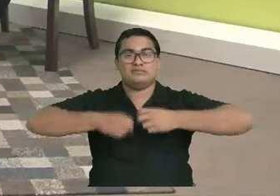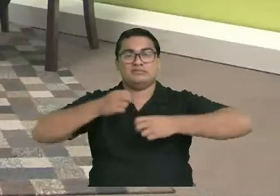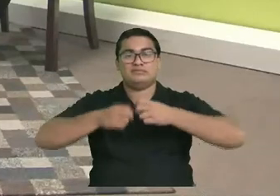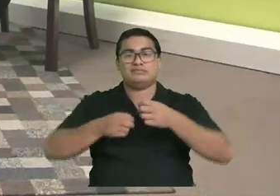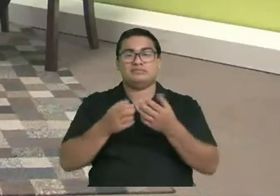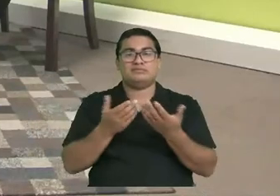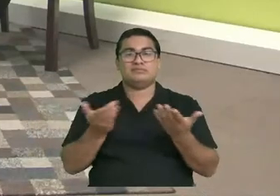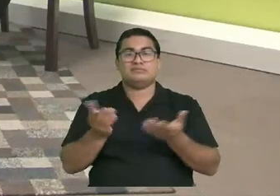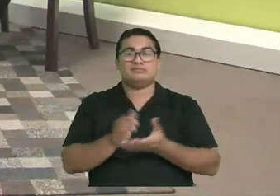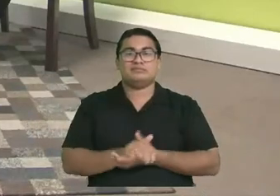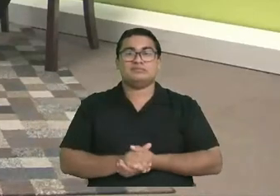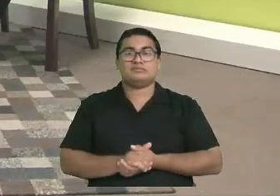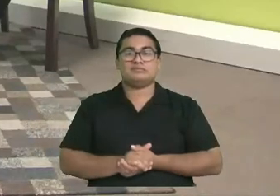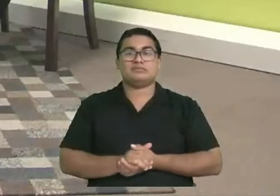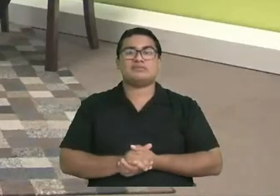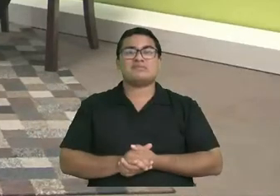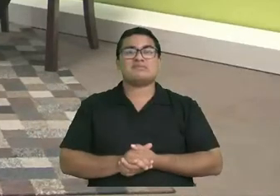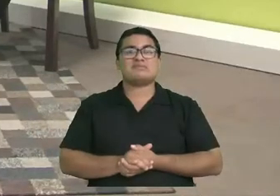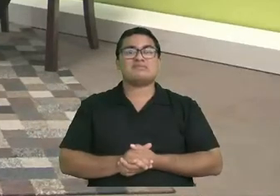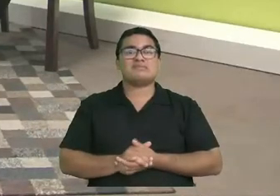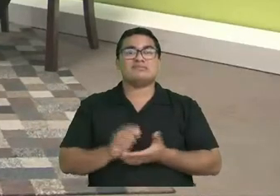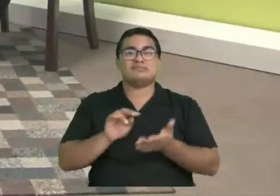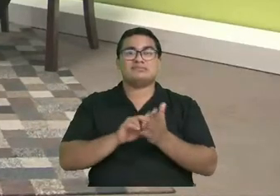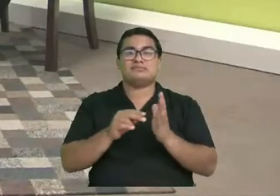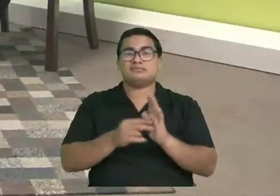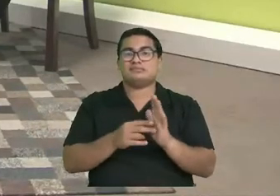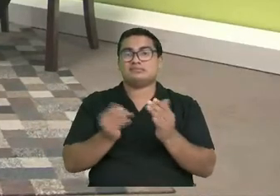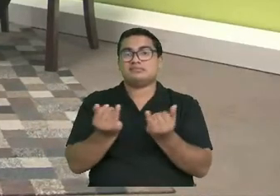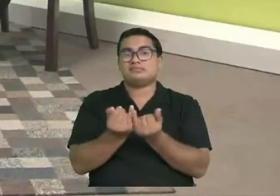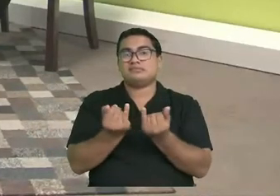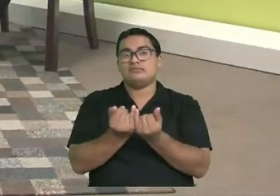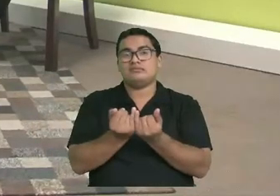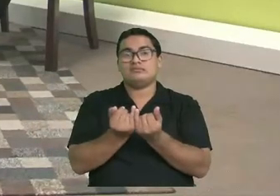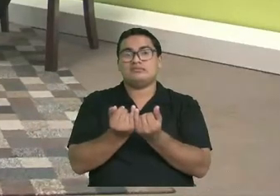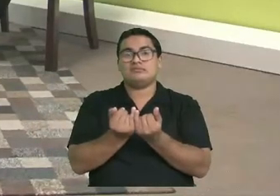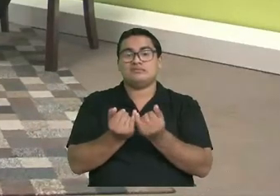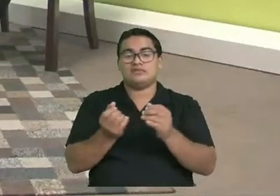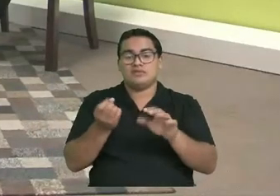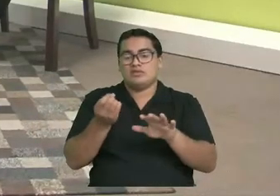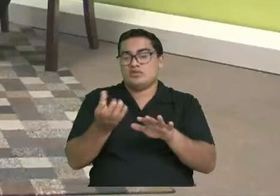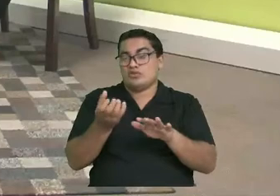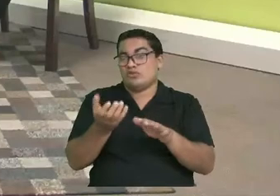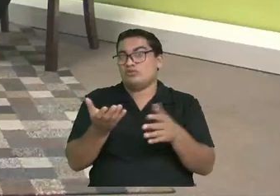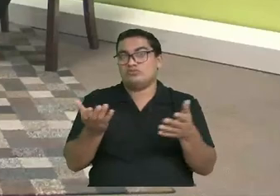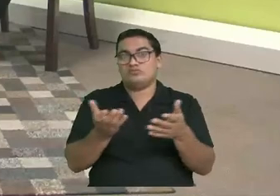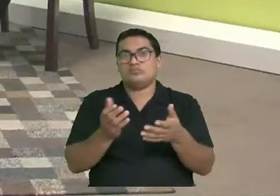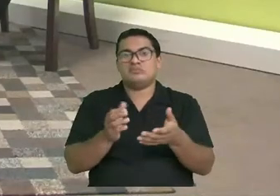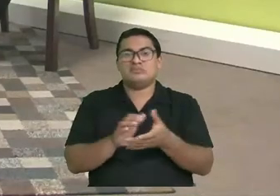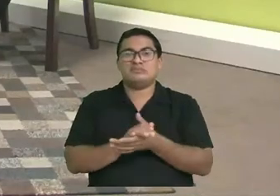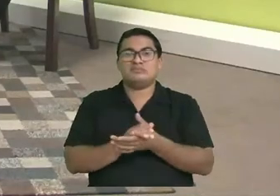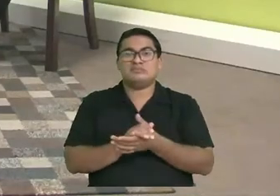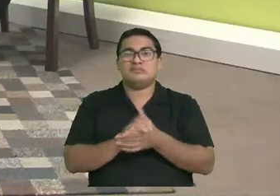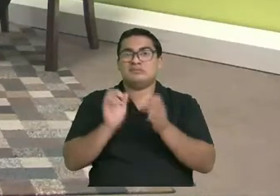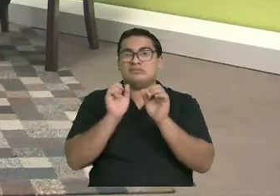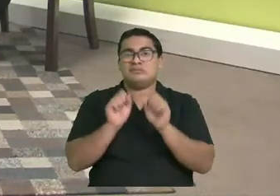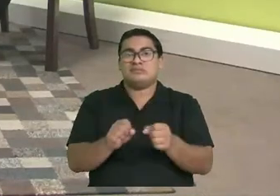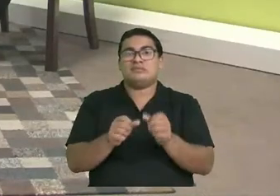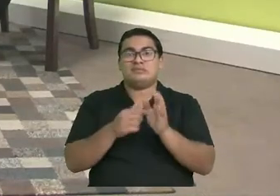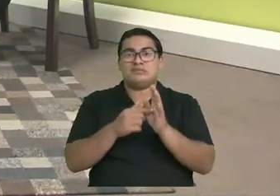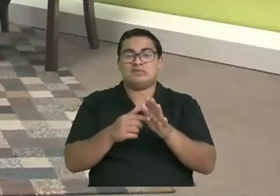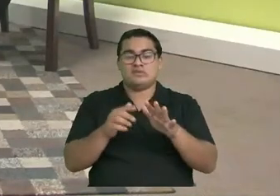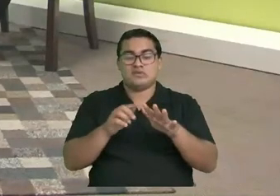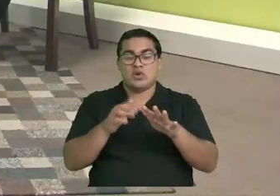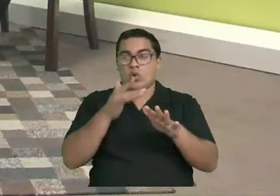nuestras manos. Es una sensación que causa dolor a veces, puede provocar